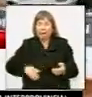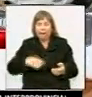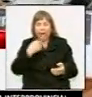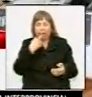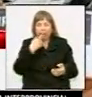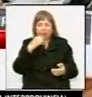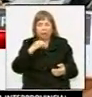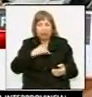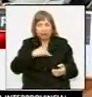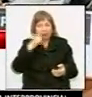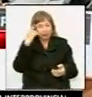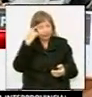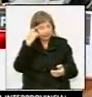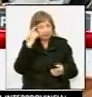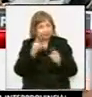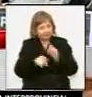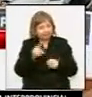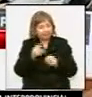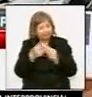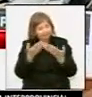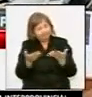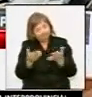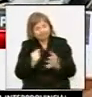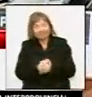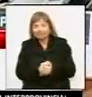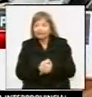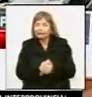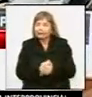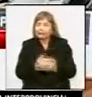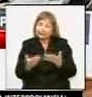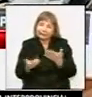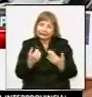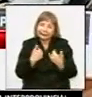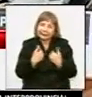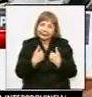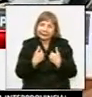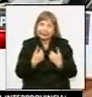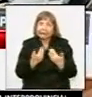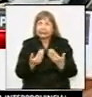yo creo que en algún momento, desde un inicio de la gestión,